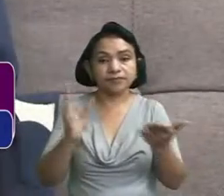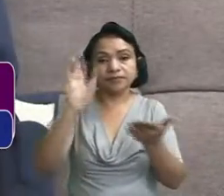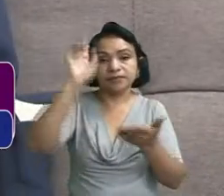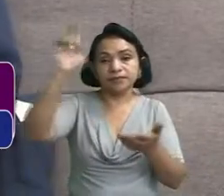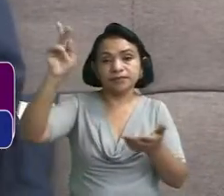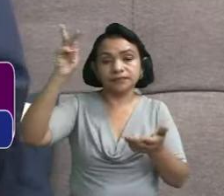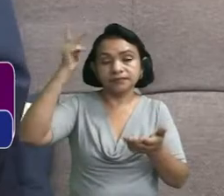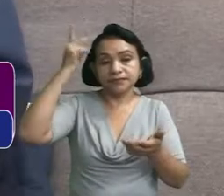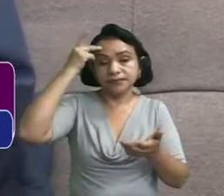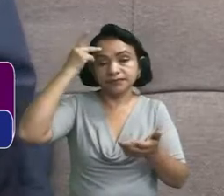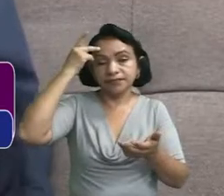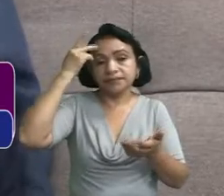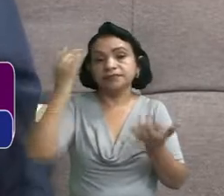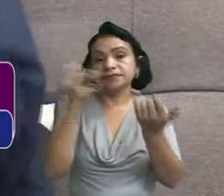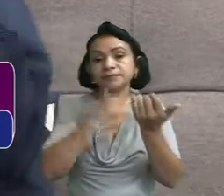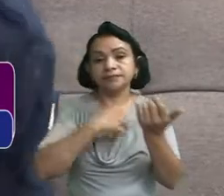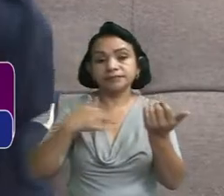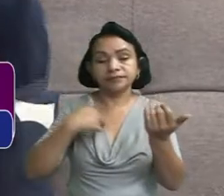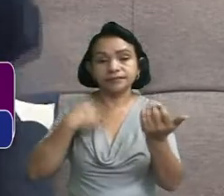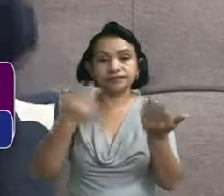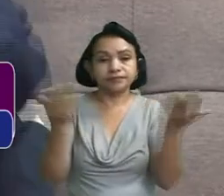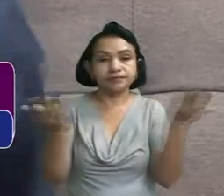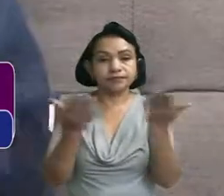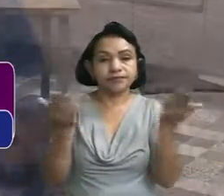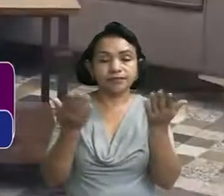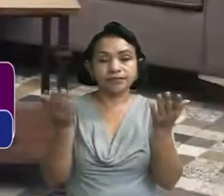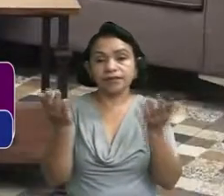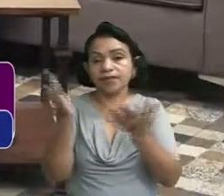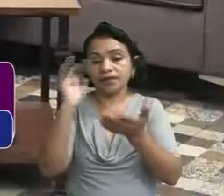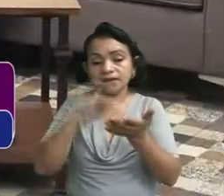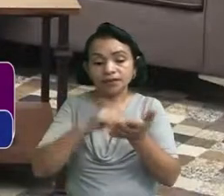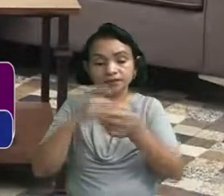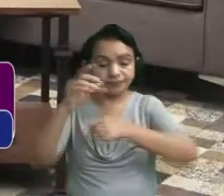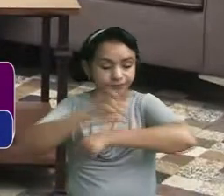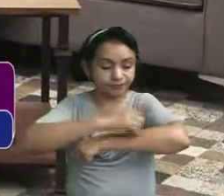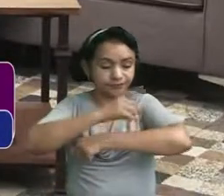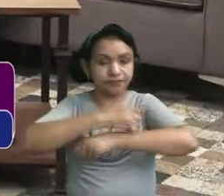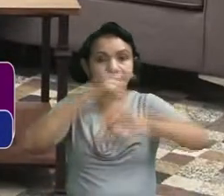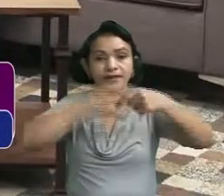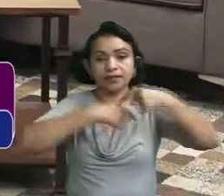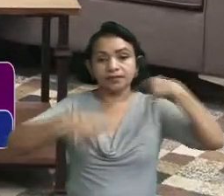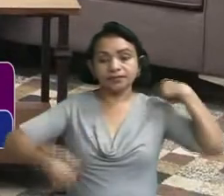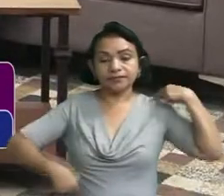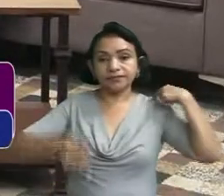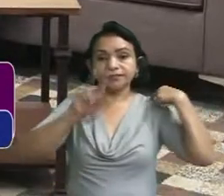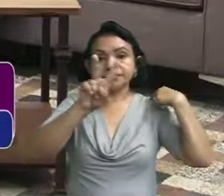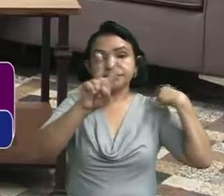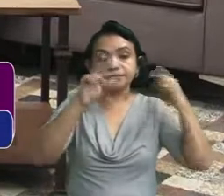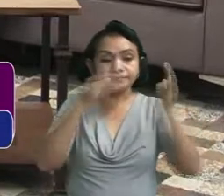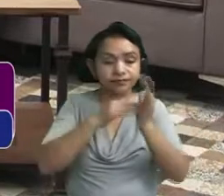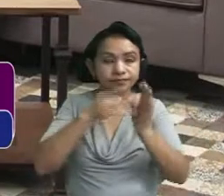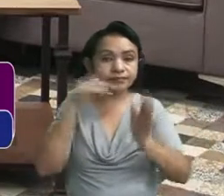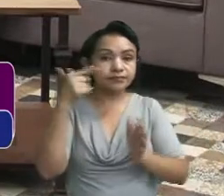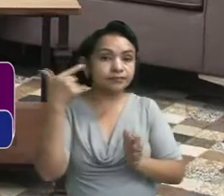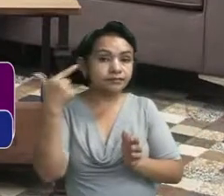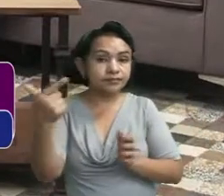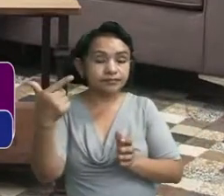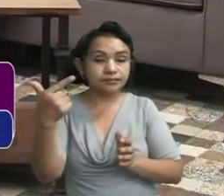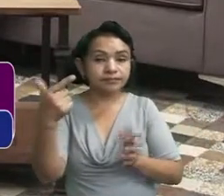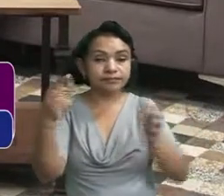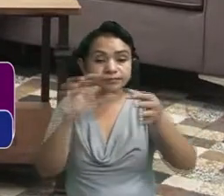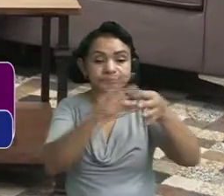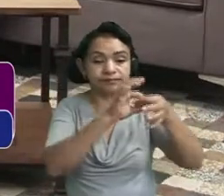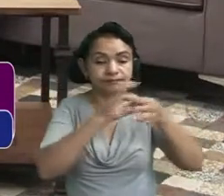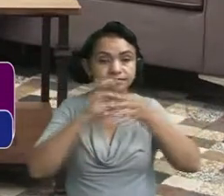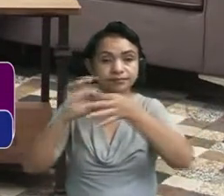política que se instala al asumir nuevamente el comandante Daniel la presidencia en el 2007, es hay un gobierno de